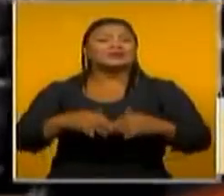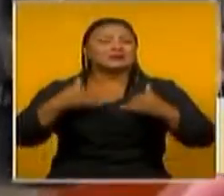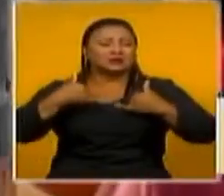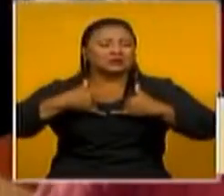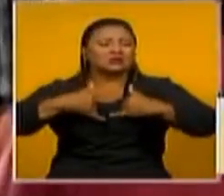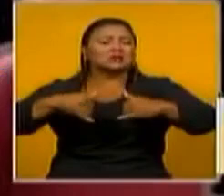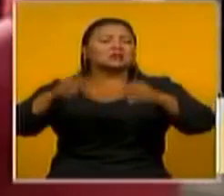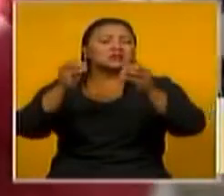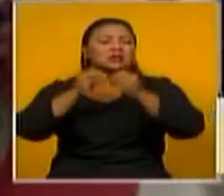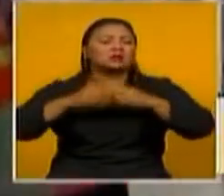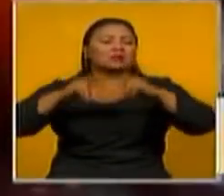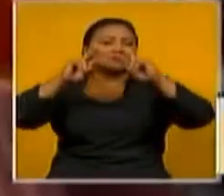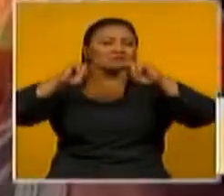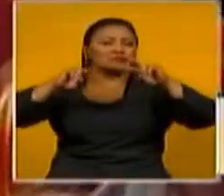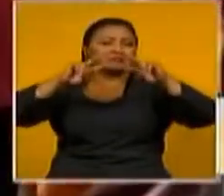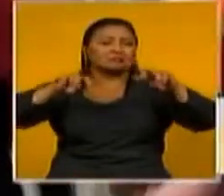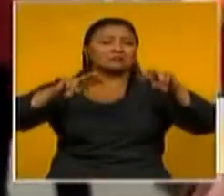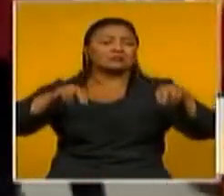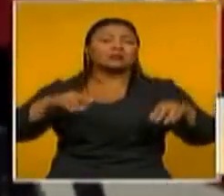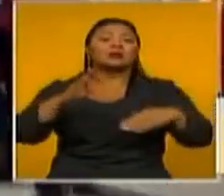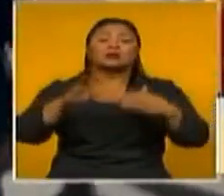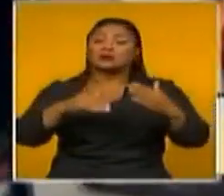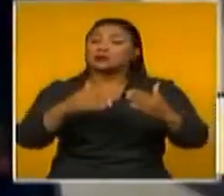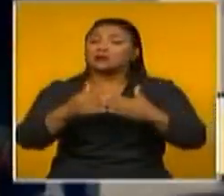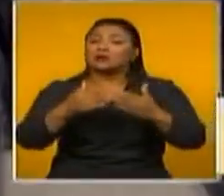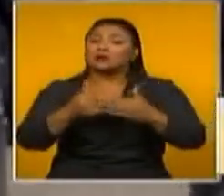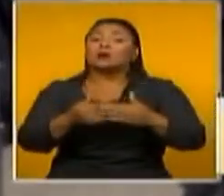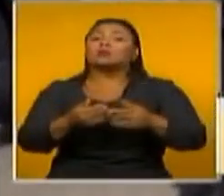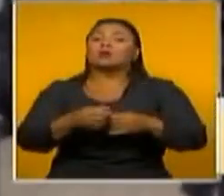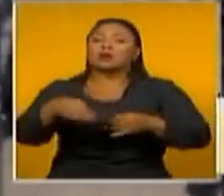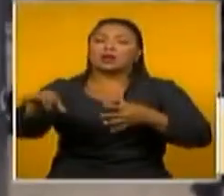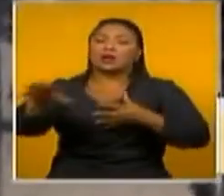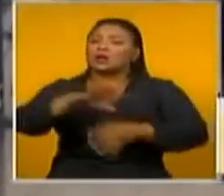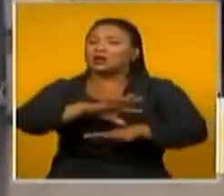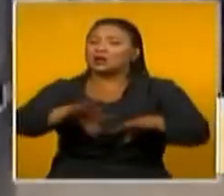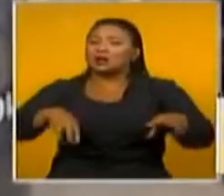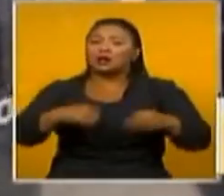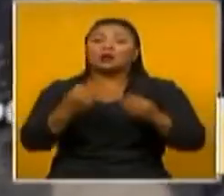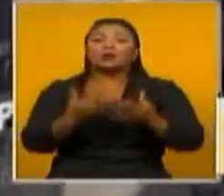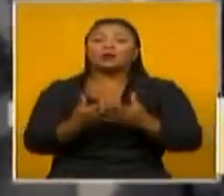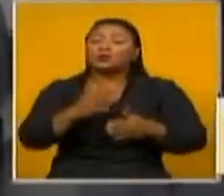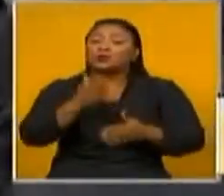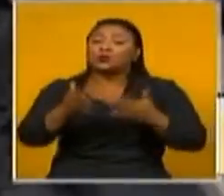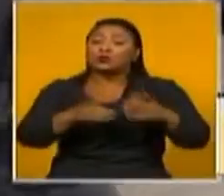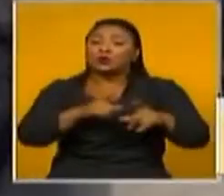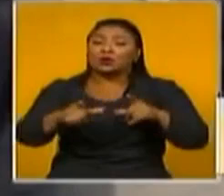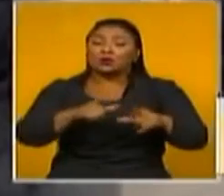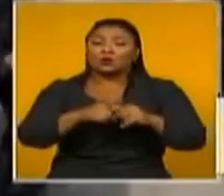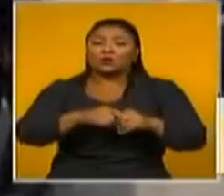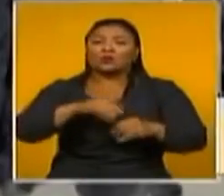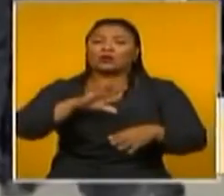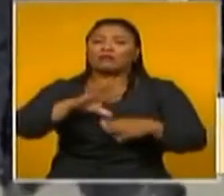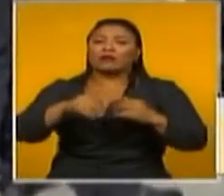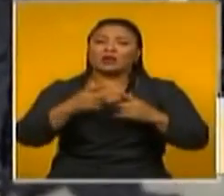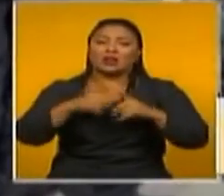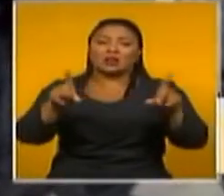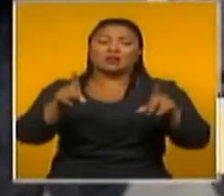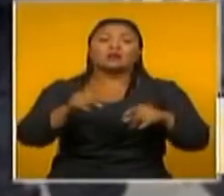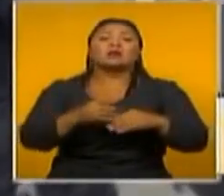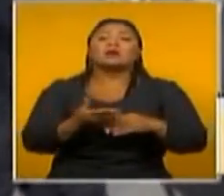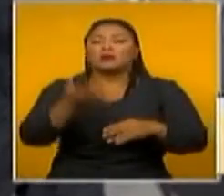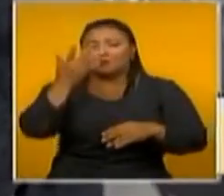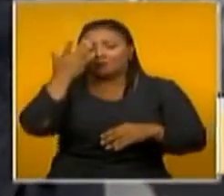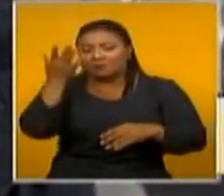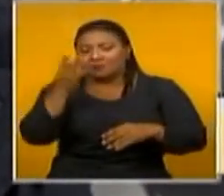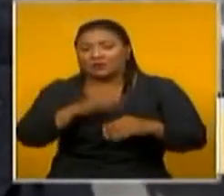Continúan las investigaciones por delito de asociación ilícita por extorsión y microtráfico en el mercado El Arenal, sector Feria Libre, por lo que se